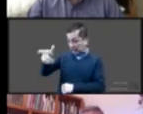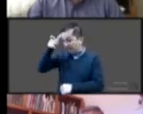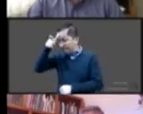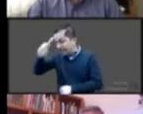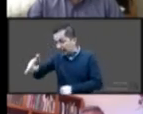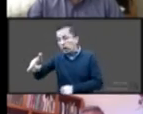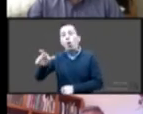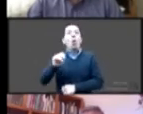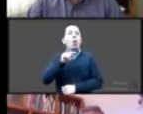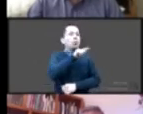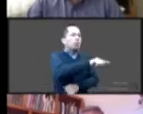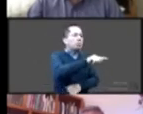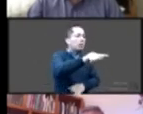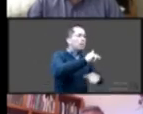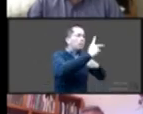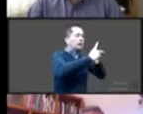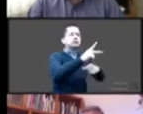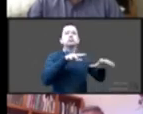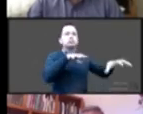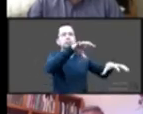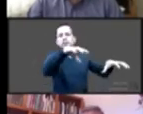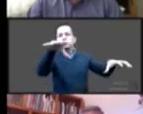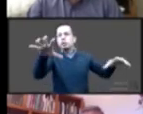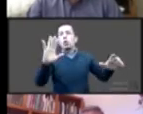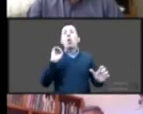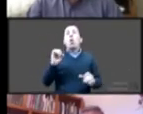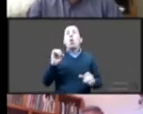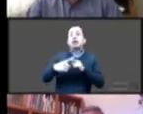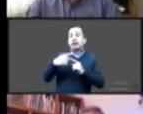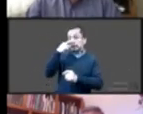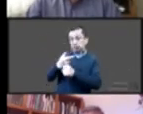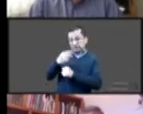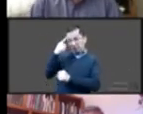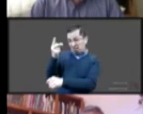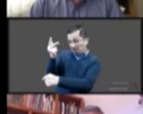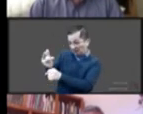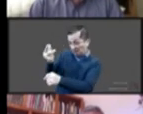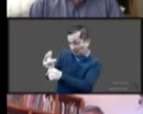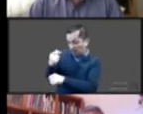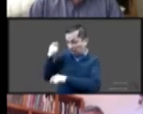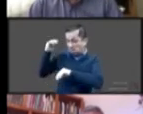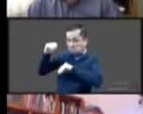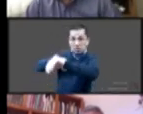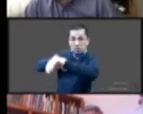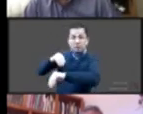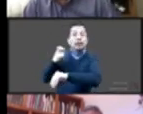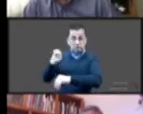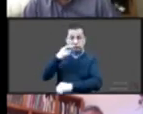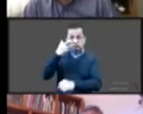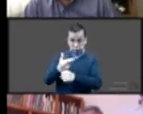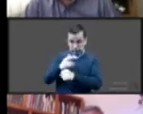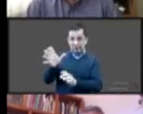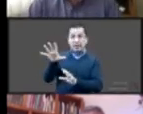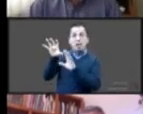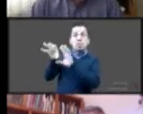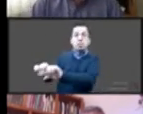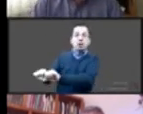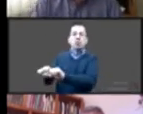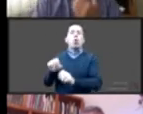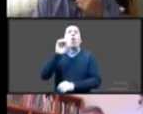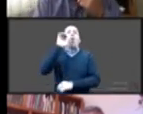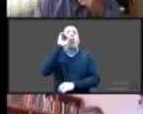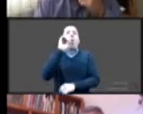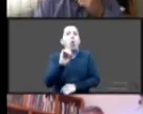que produjo el material ha sido identificado, pero sobre todo saber si la víctima ha sido rescatada, si la